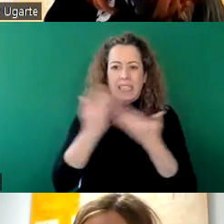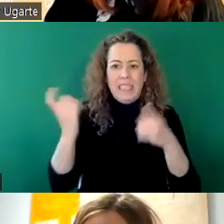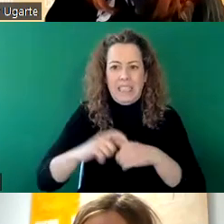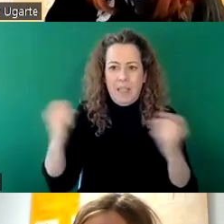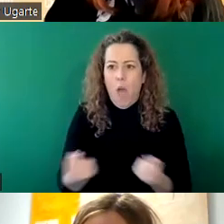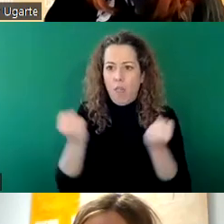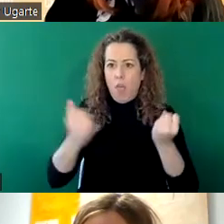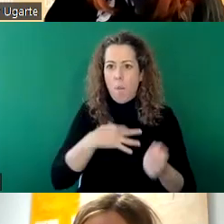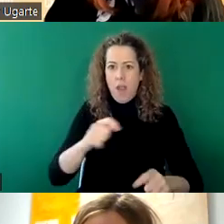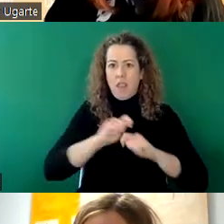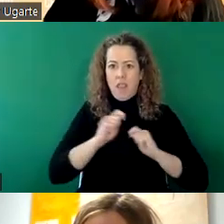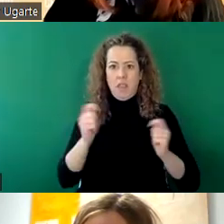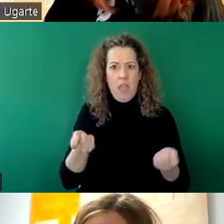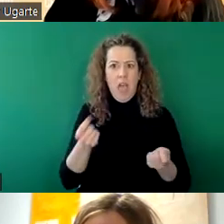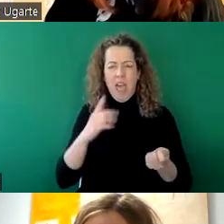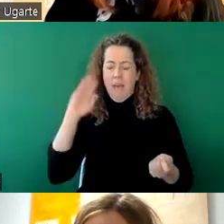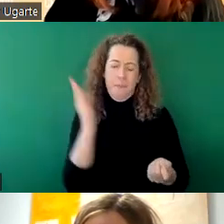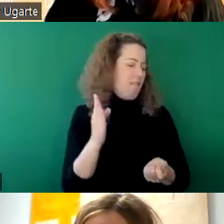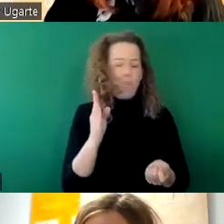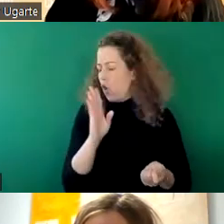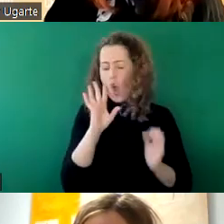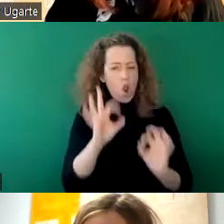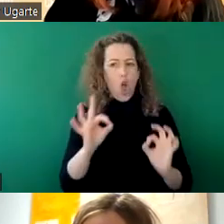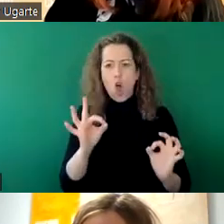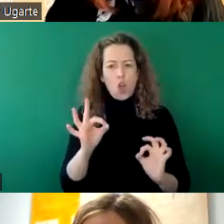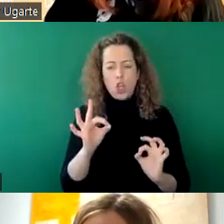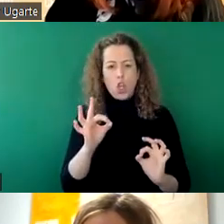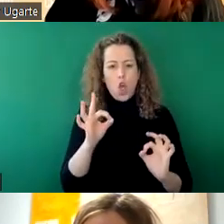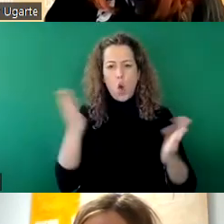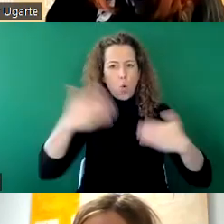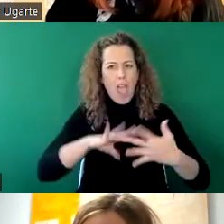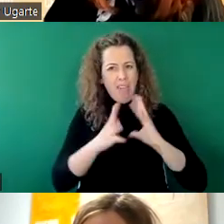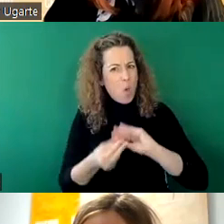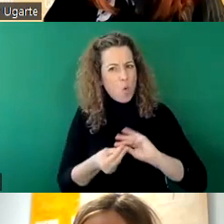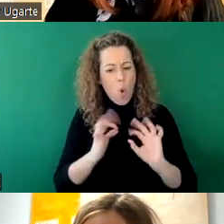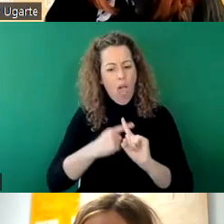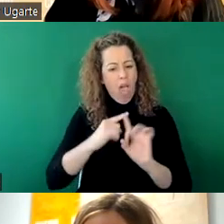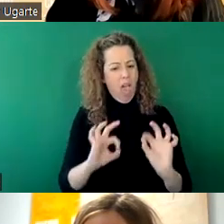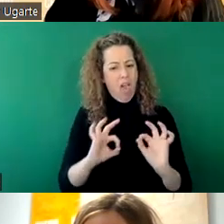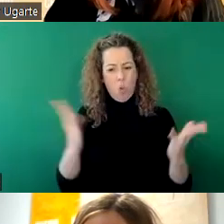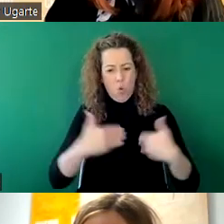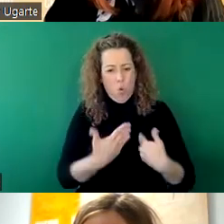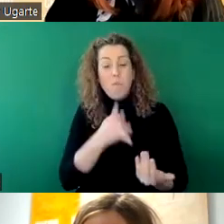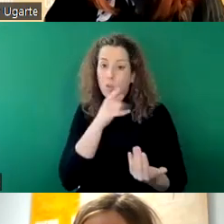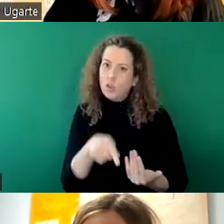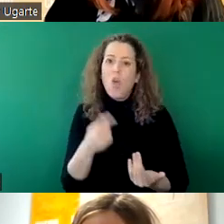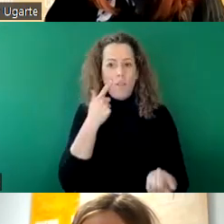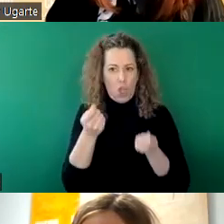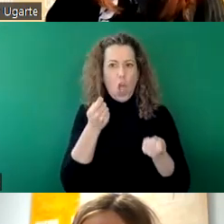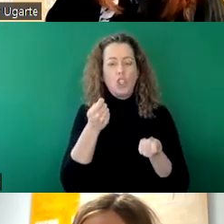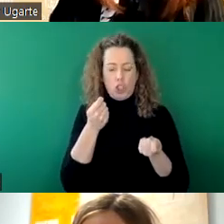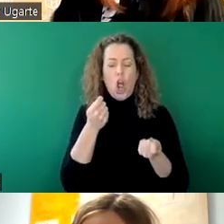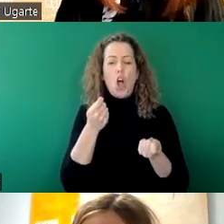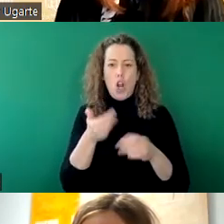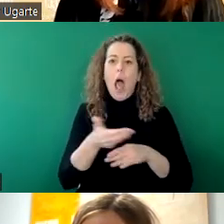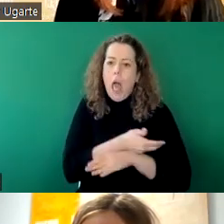puede hacerle un daño enorme, evidentemente no estamos dando una respuesta proporcional y adecuada, y por lo tanto todo ese tipo de cosas tenemos que tenerlo muy en cuenta